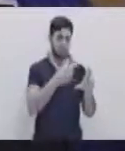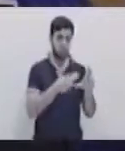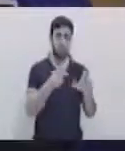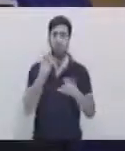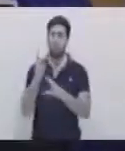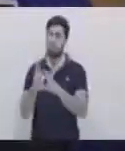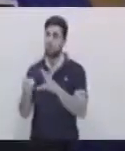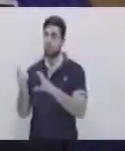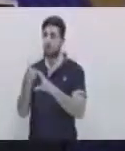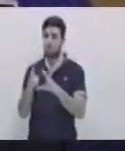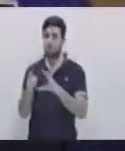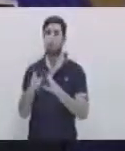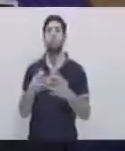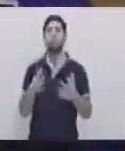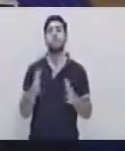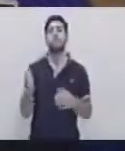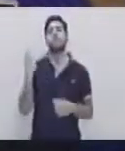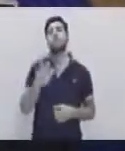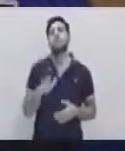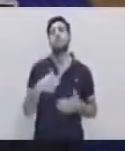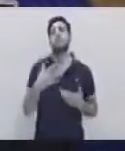la pelotita. Luego